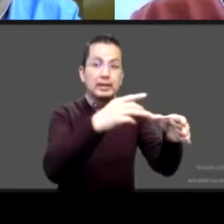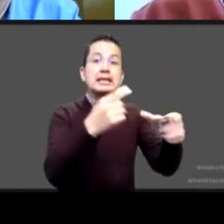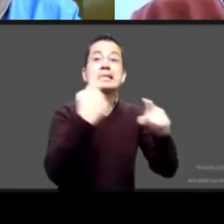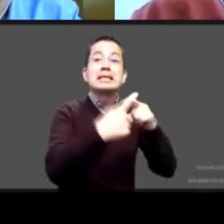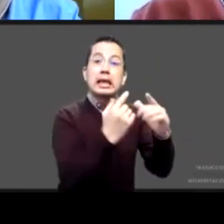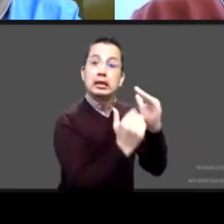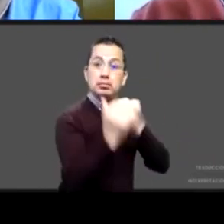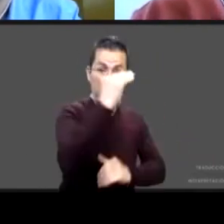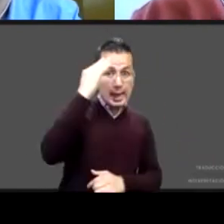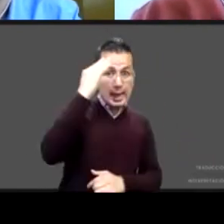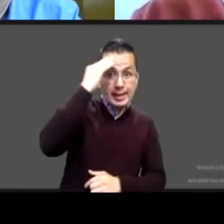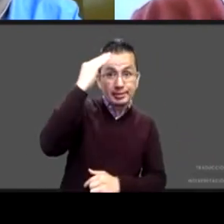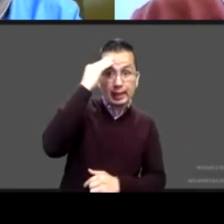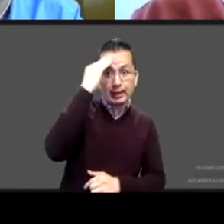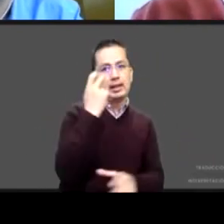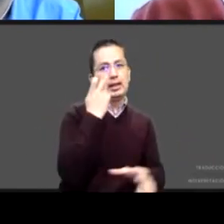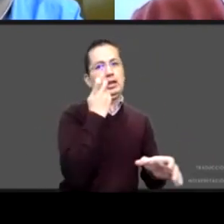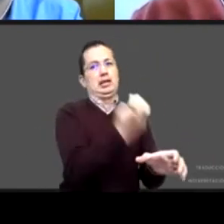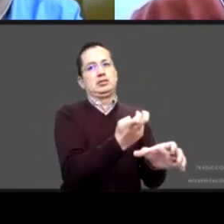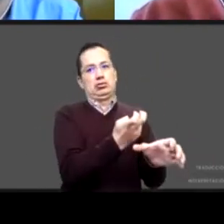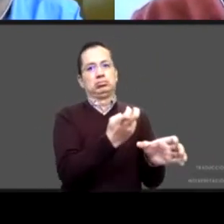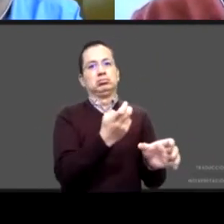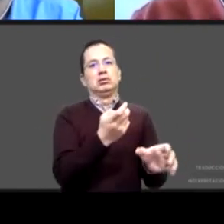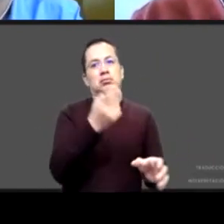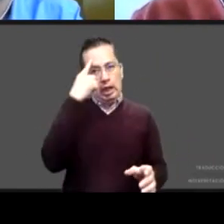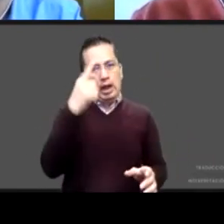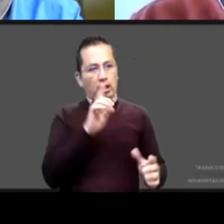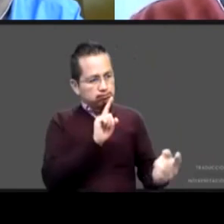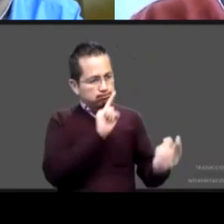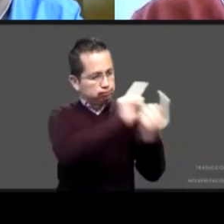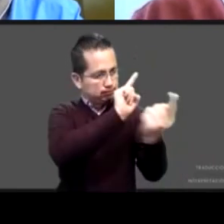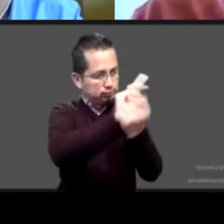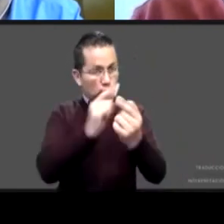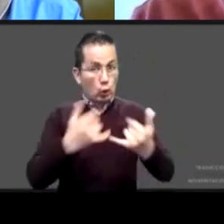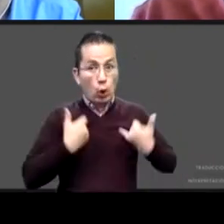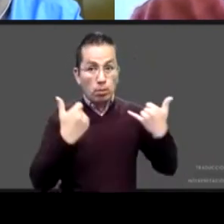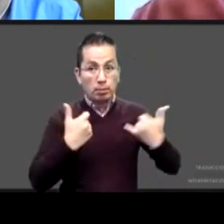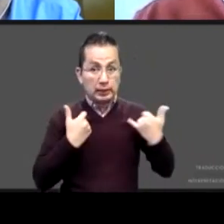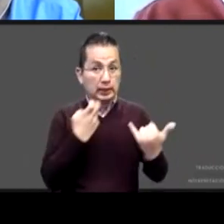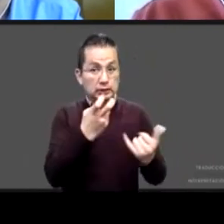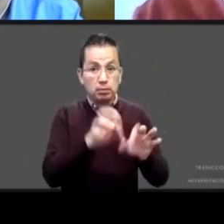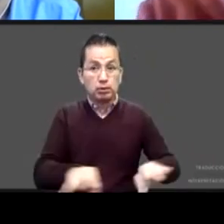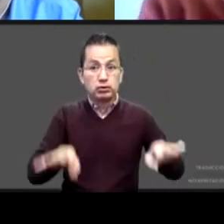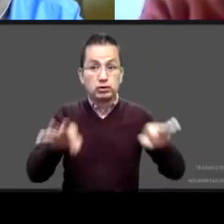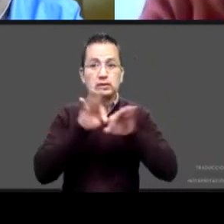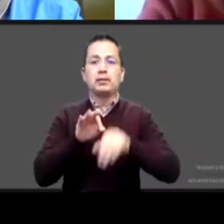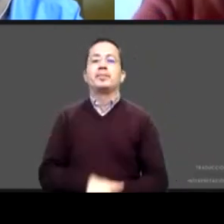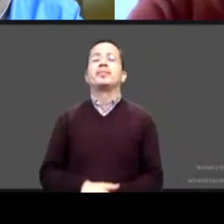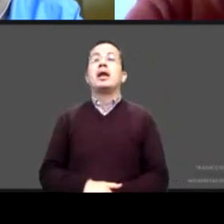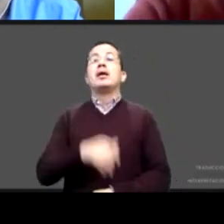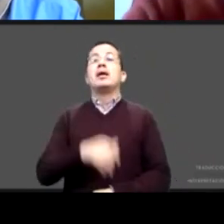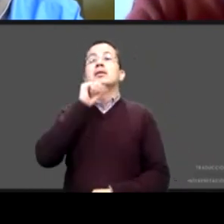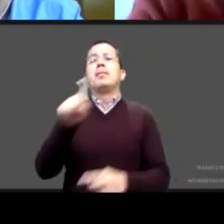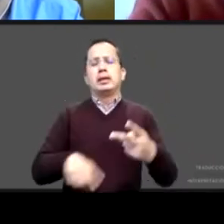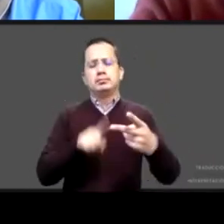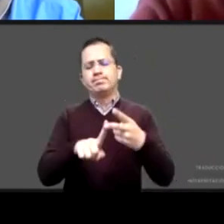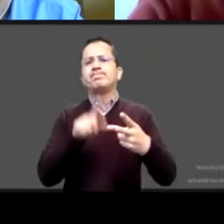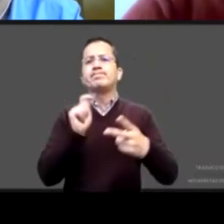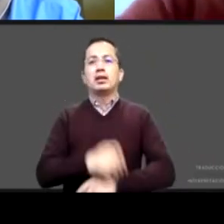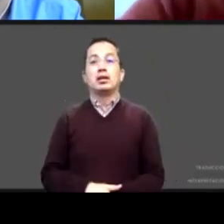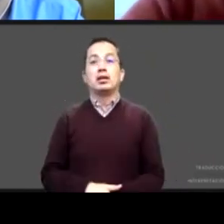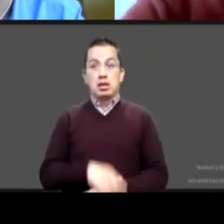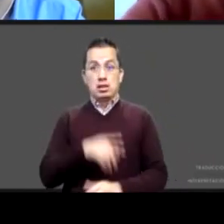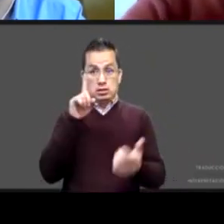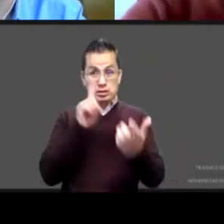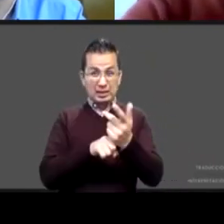poder llegar directamente con las y los adolescentes. Y lo segundo es que si el entorno no es redes sociales, tiene que ser de uno a